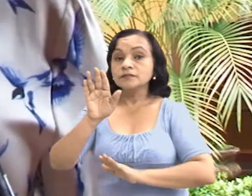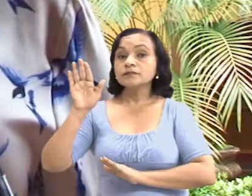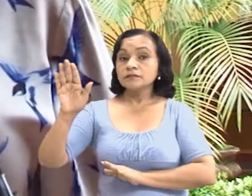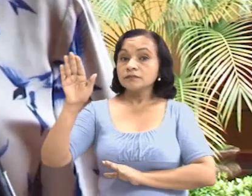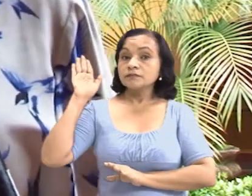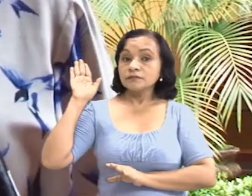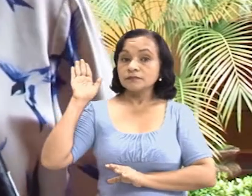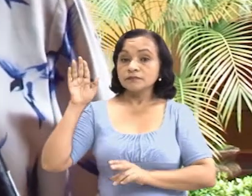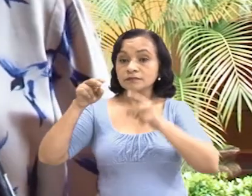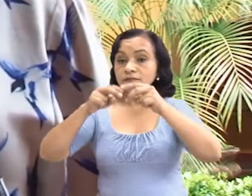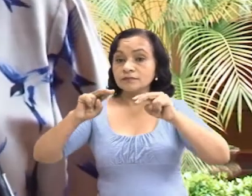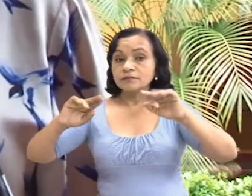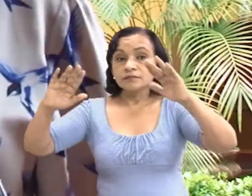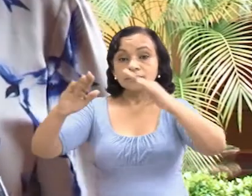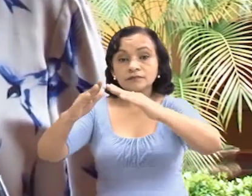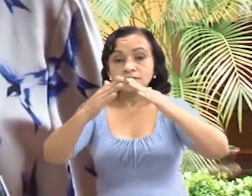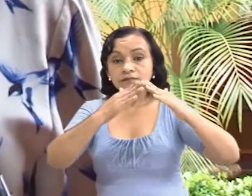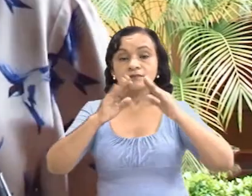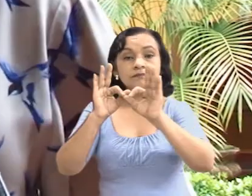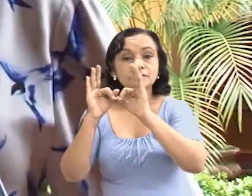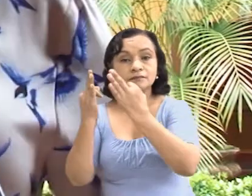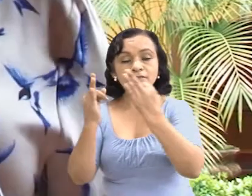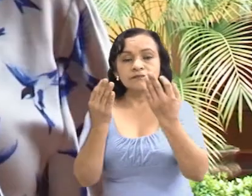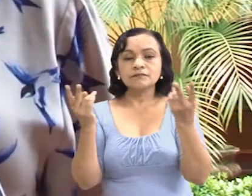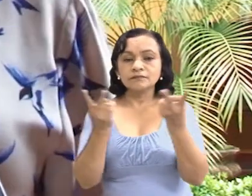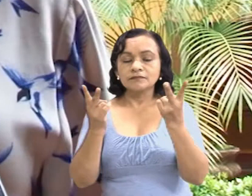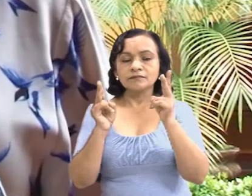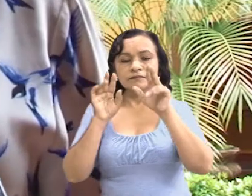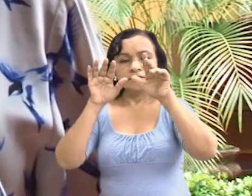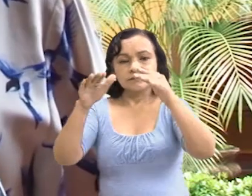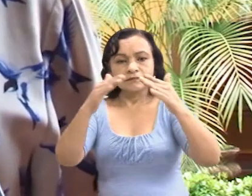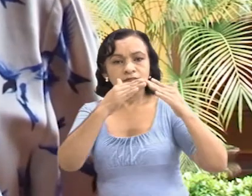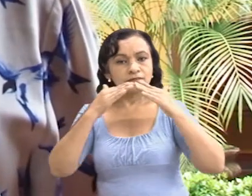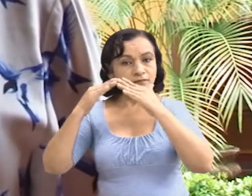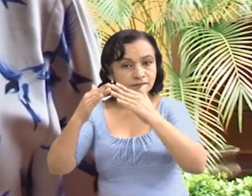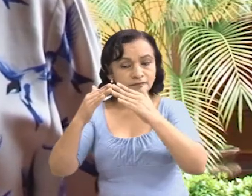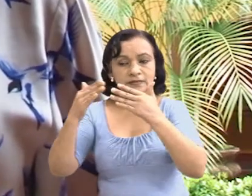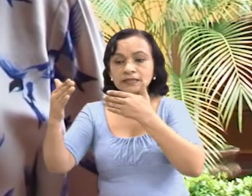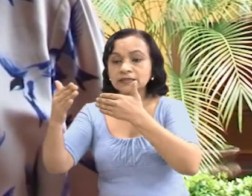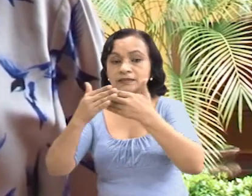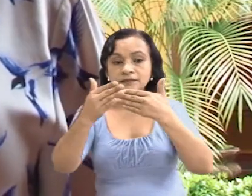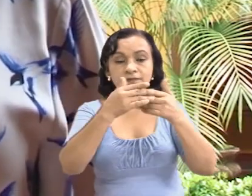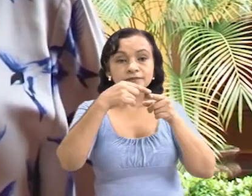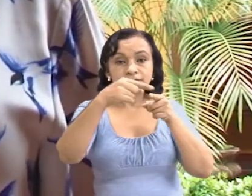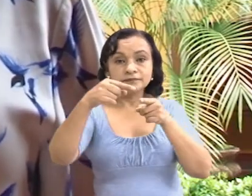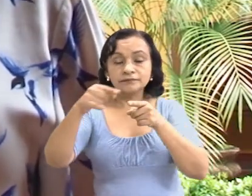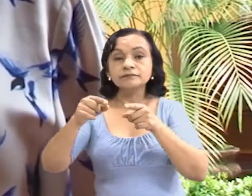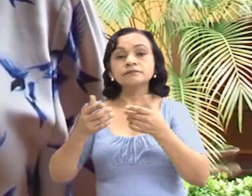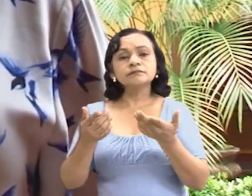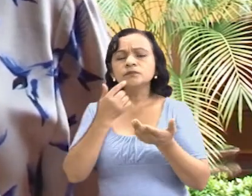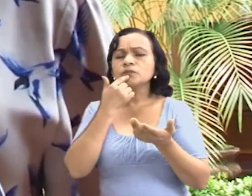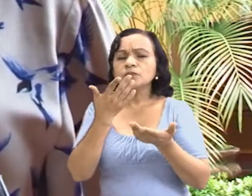la comunidad, con la familia de León y la población más cercana, para compartir